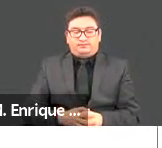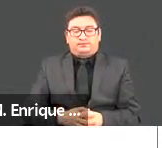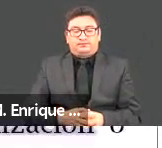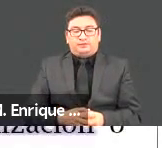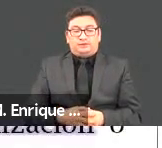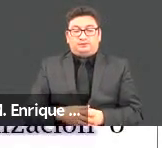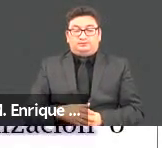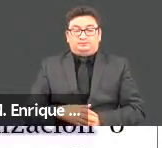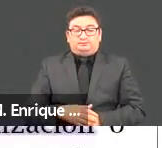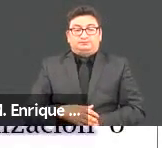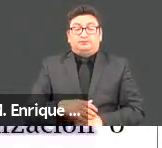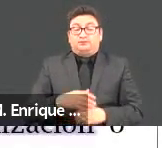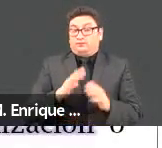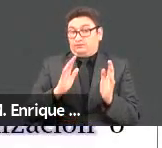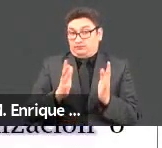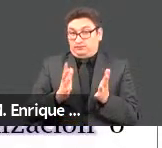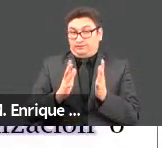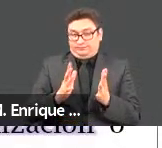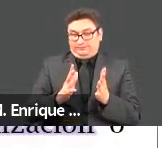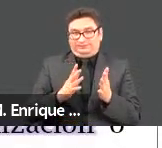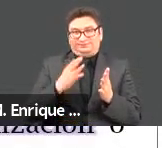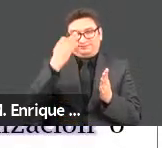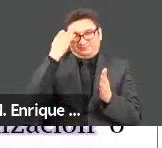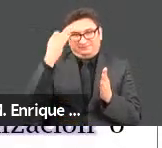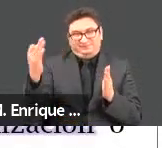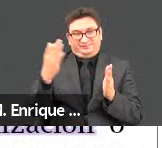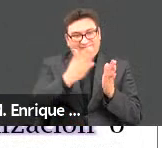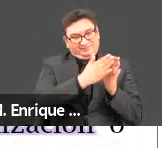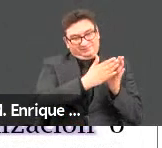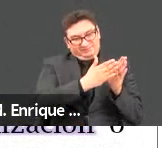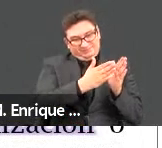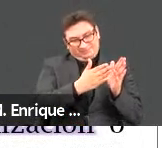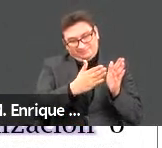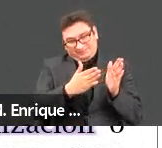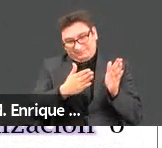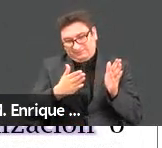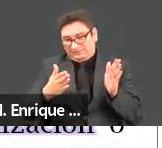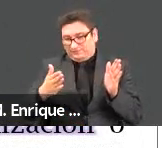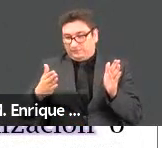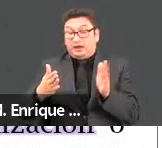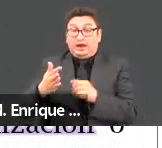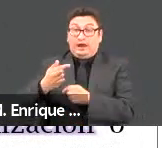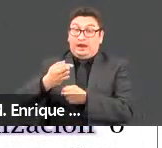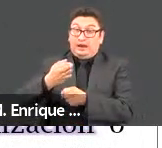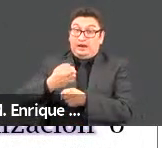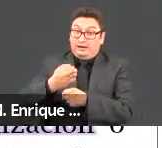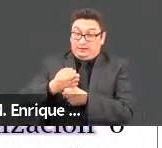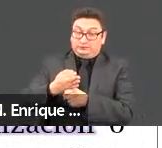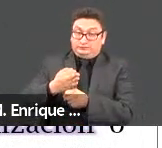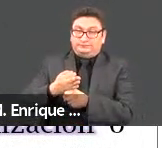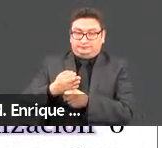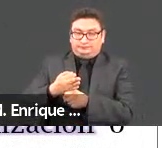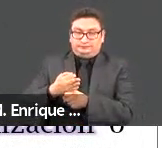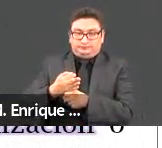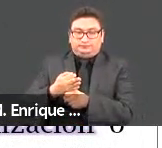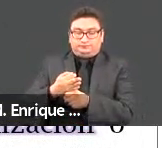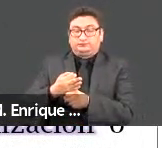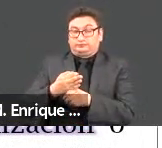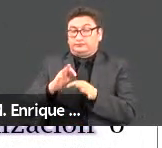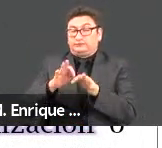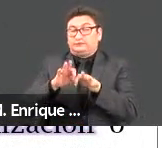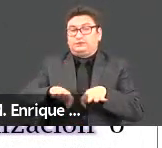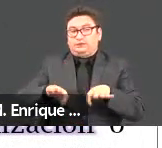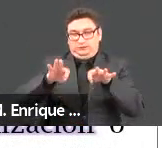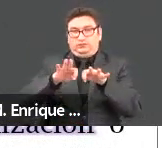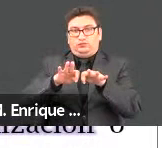Ahora, terminando con esta línea del tiempo, que es donde estamos actualmente, es importante señalar